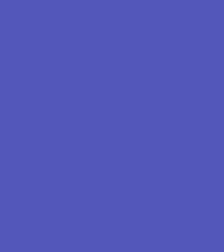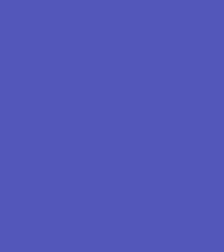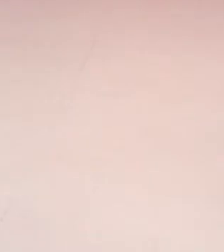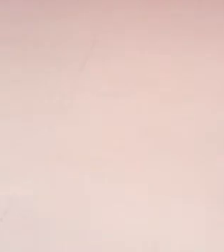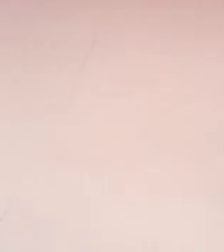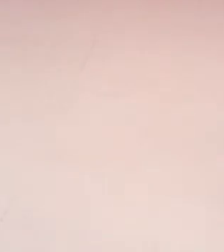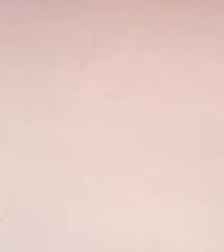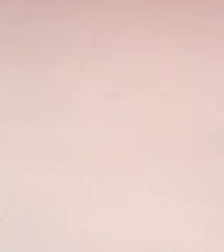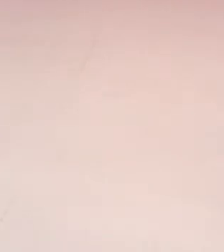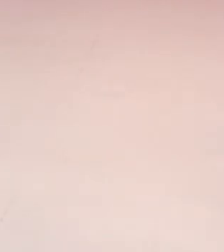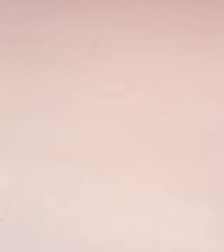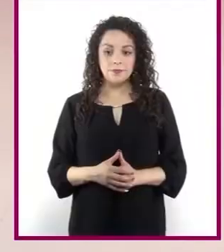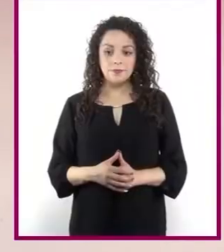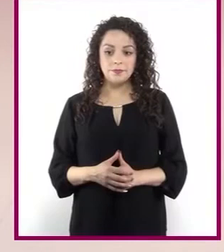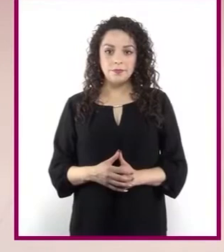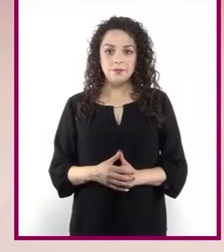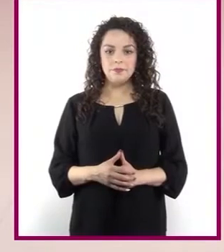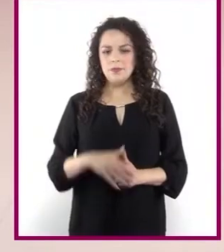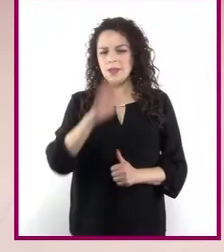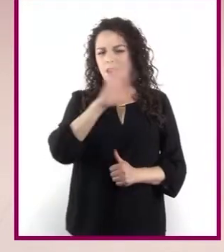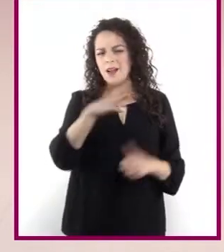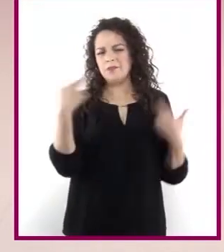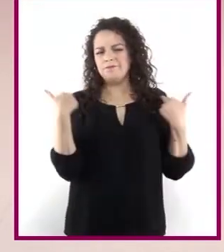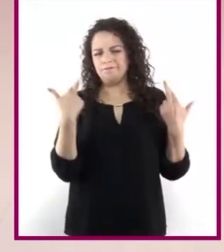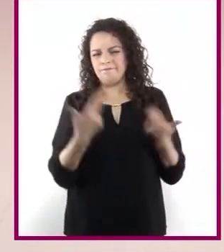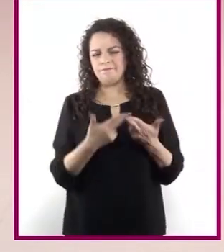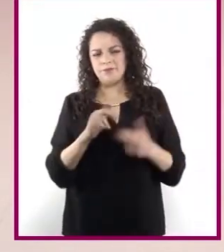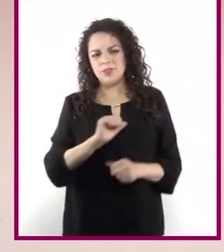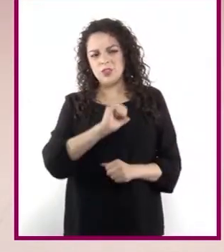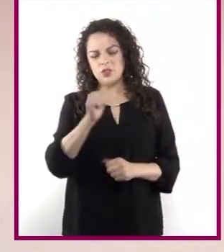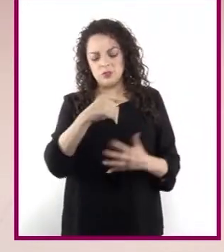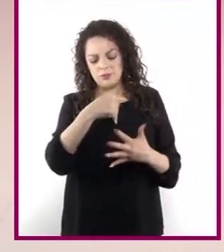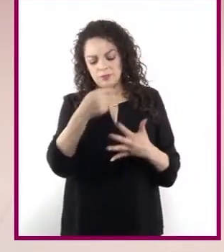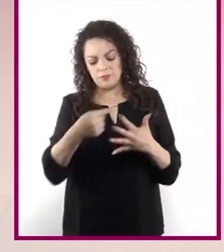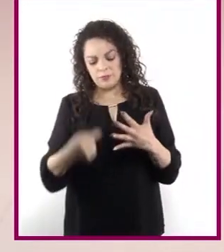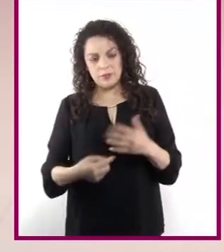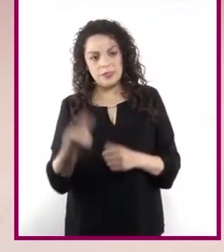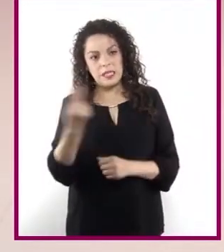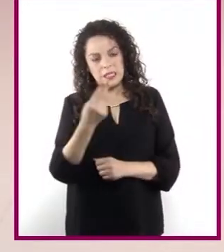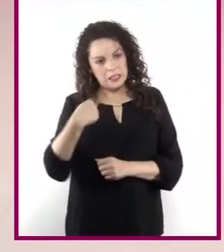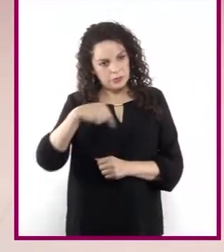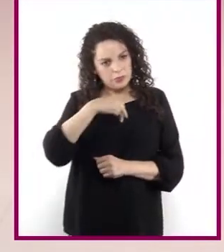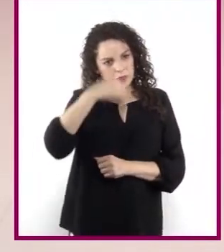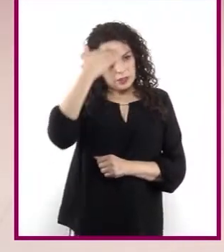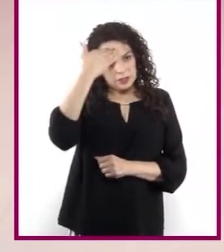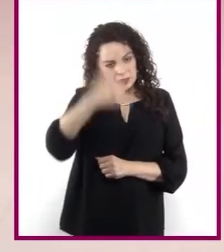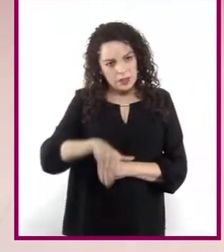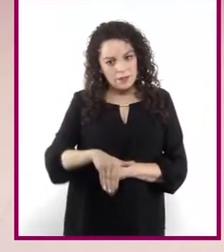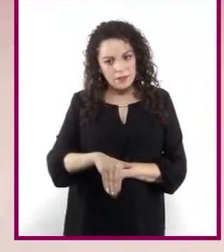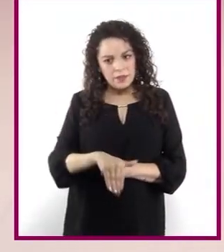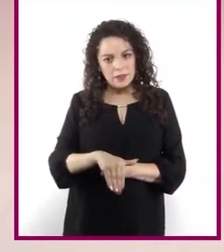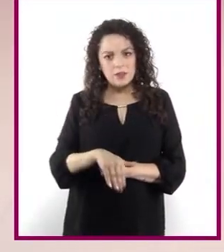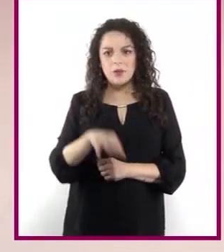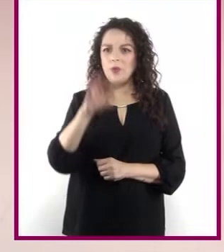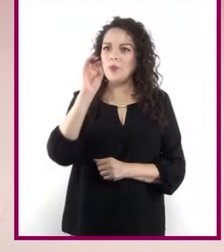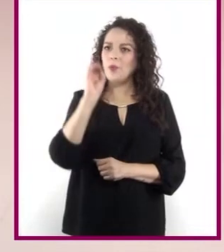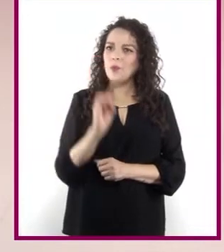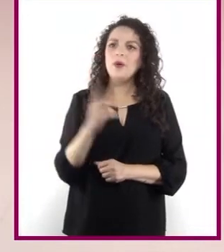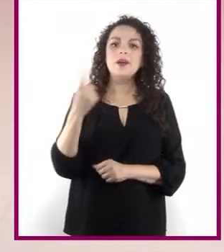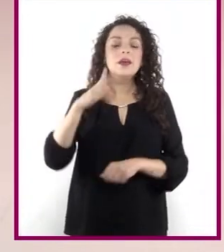nitidez. Profesora, ¿qué otros aspectos debemos de tomar en cuenta o qué